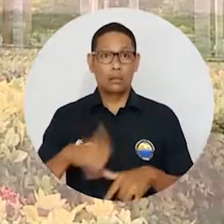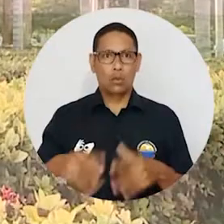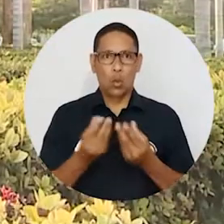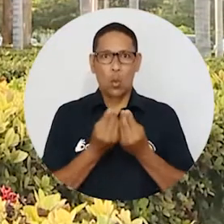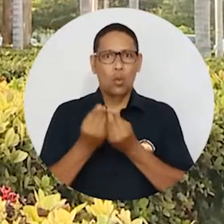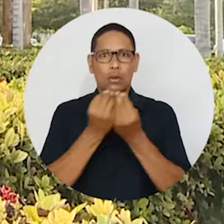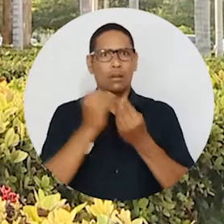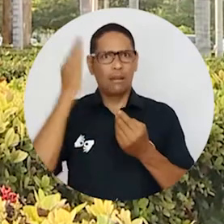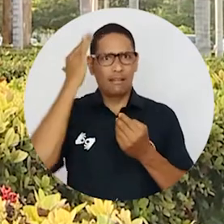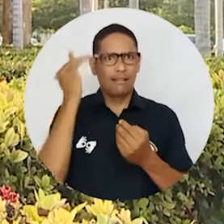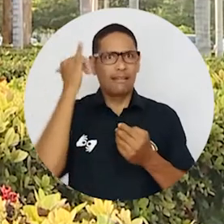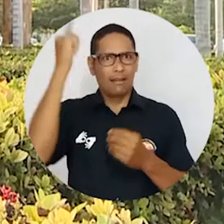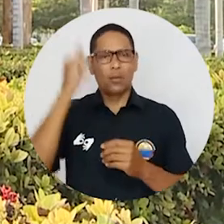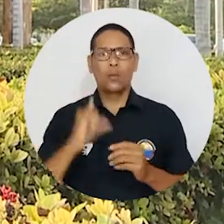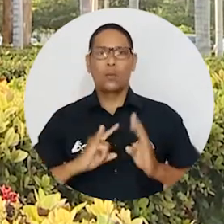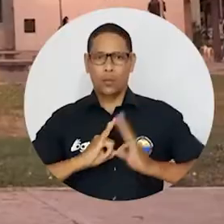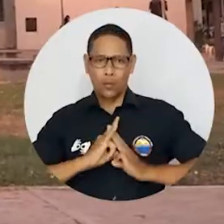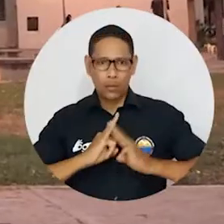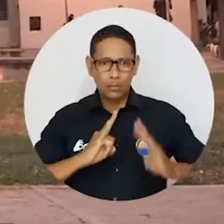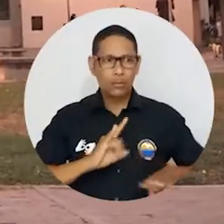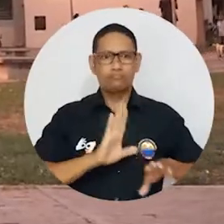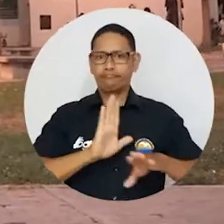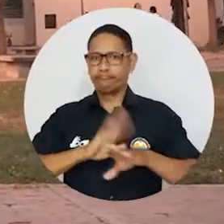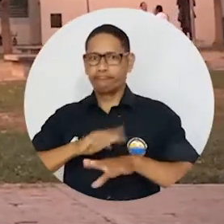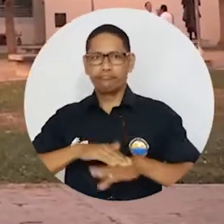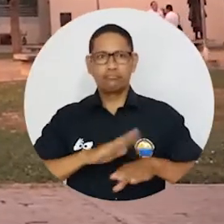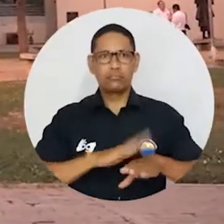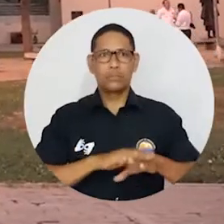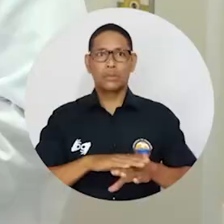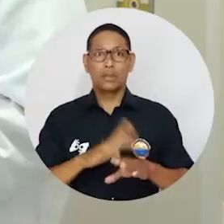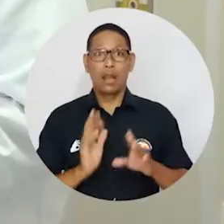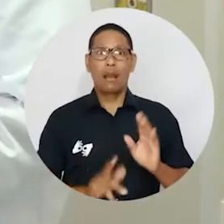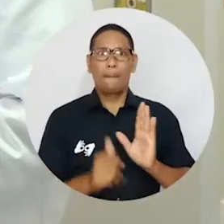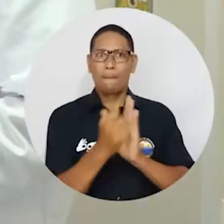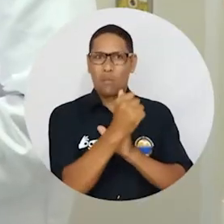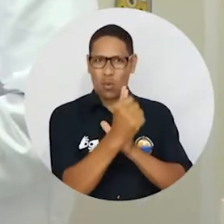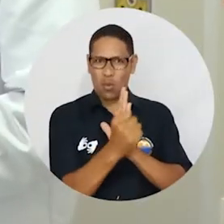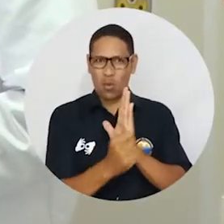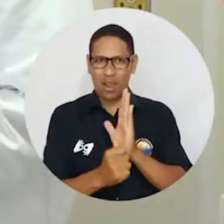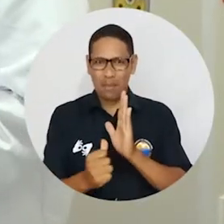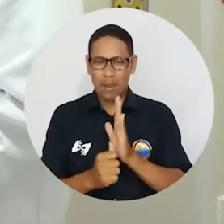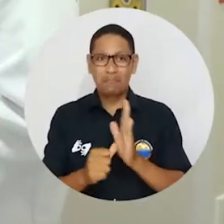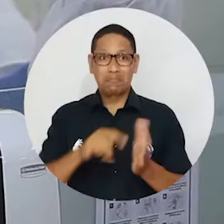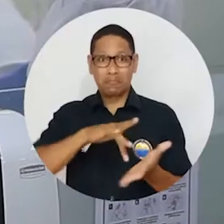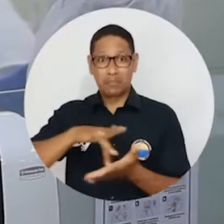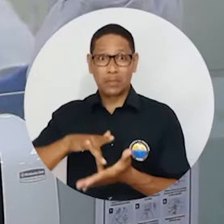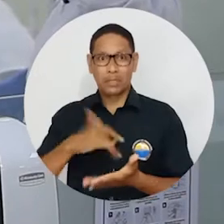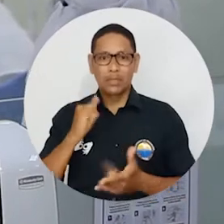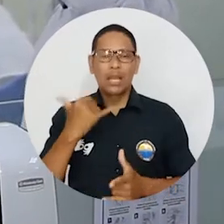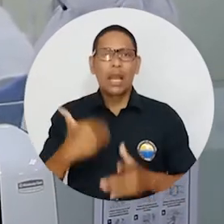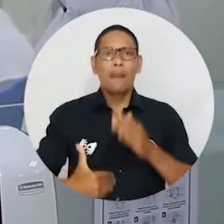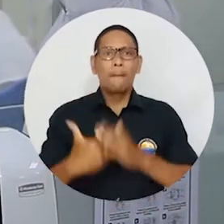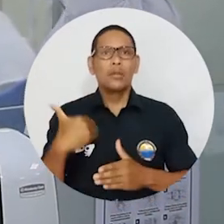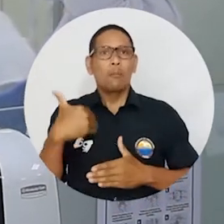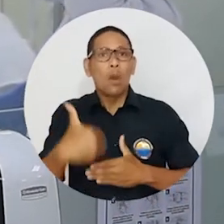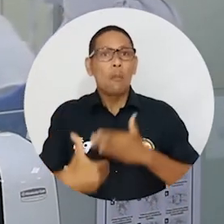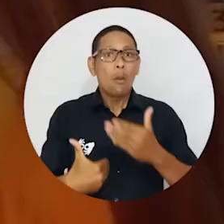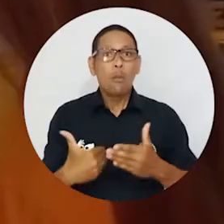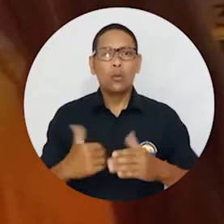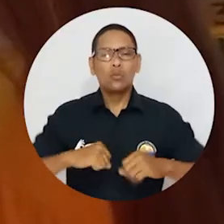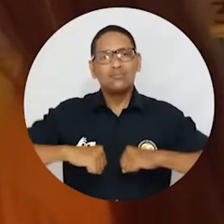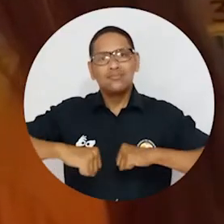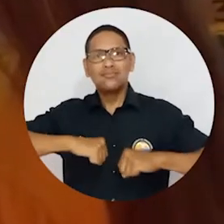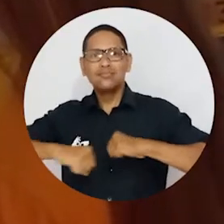Tras disposición del Consejo Académico de la Alma Mater, los programas de pregrado presencial de la Universidad del Magdalena regresaron de forma gradual